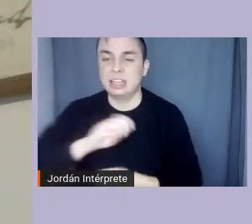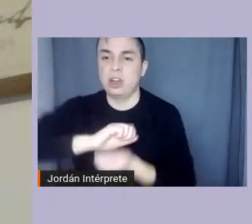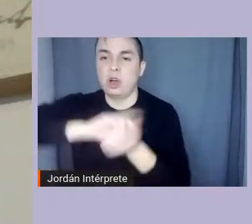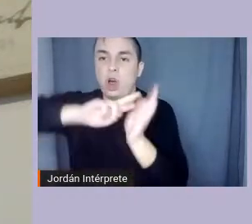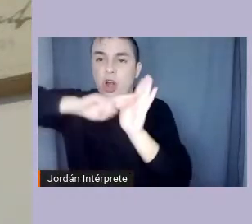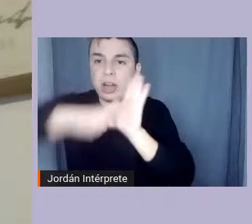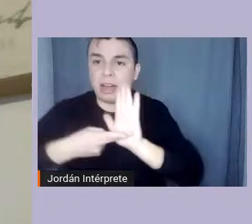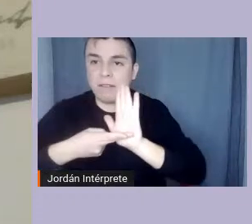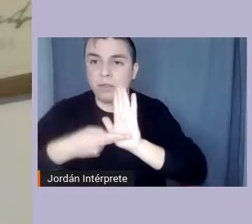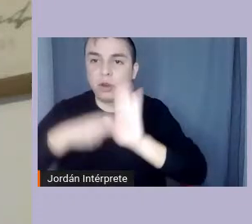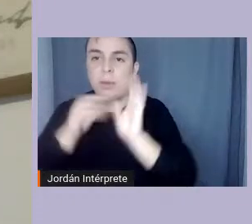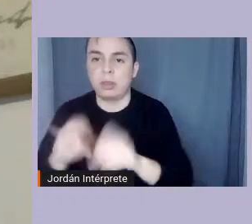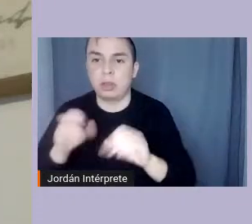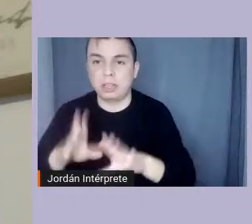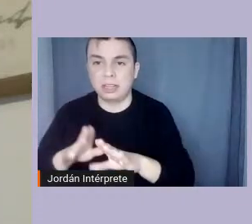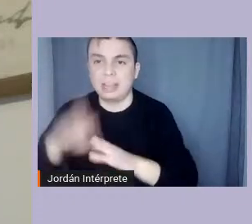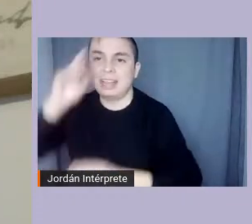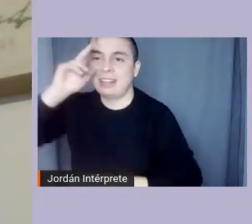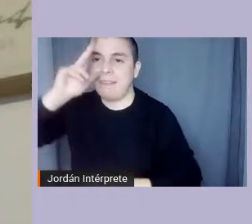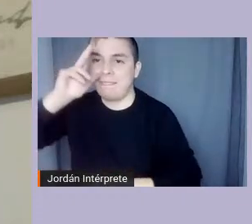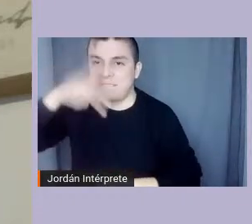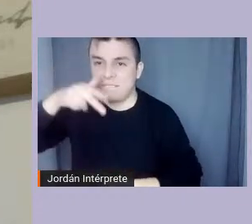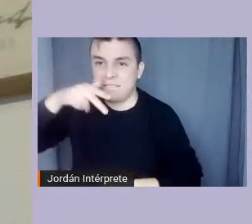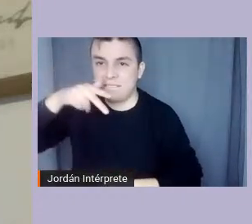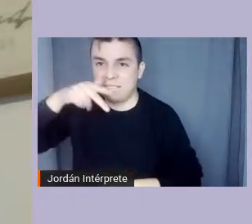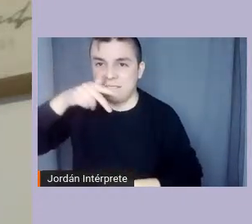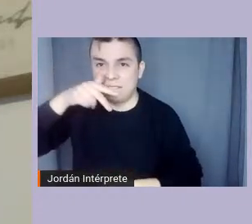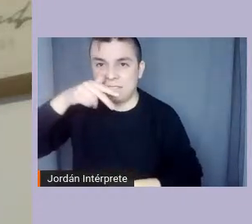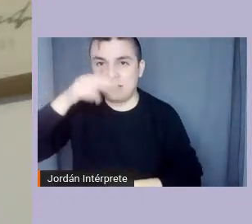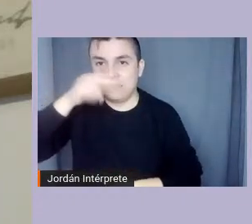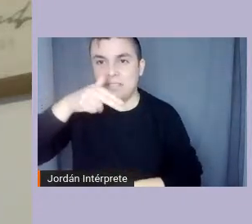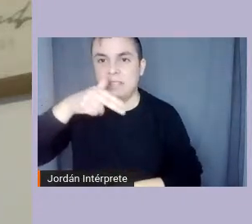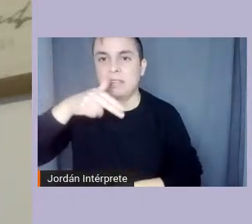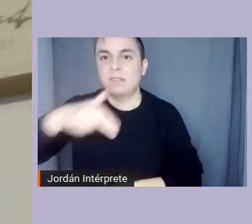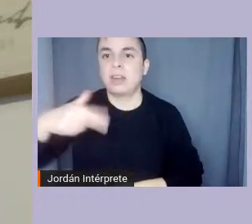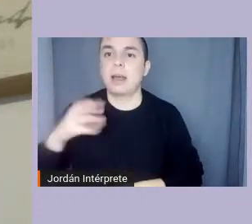de Frei Montalva y Salvador Allende,